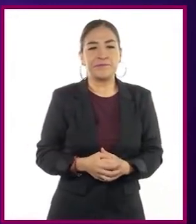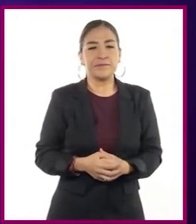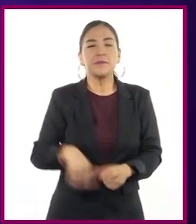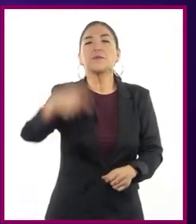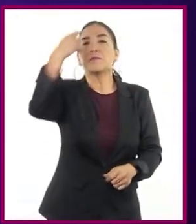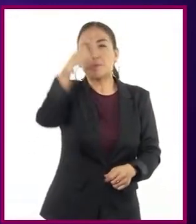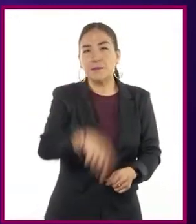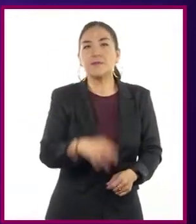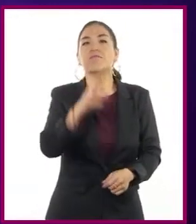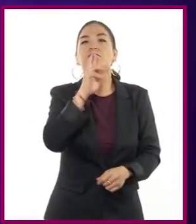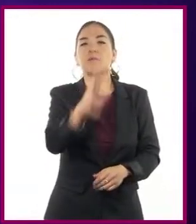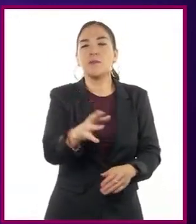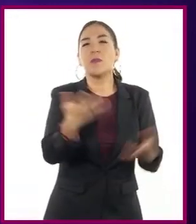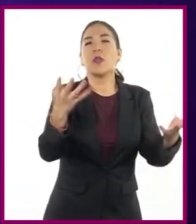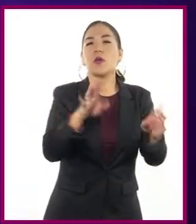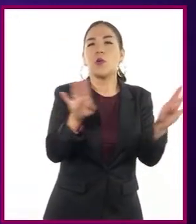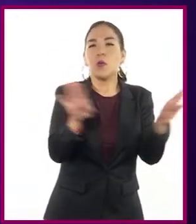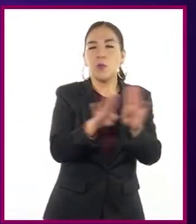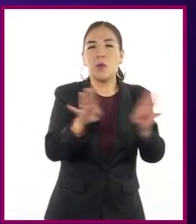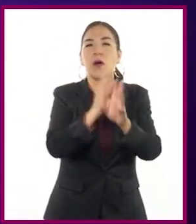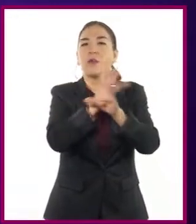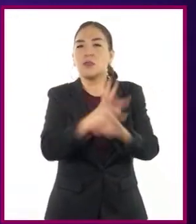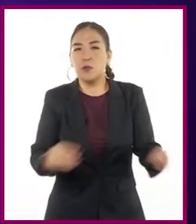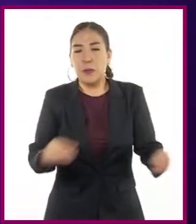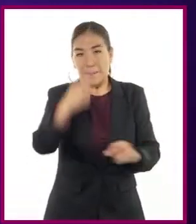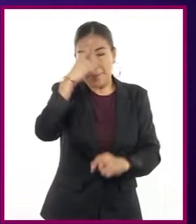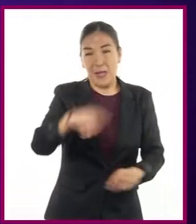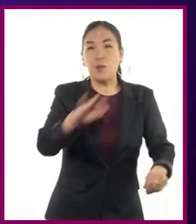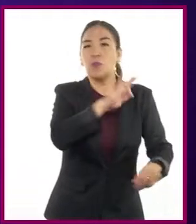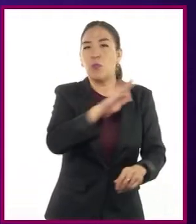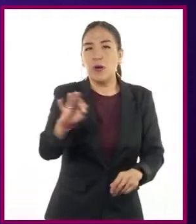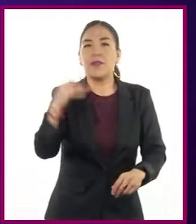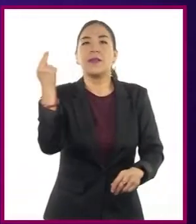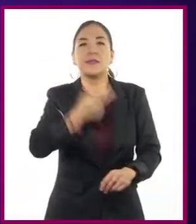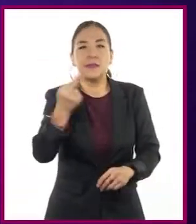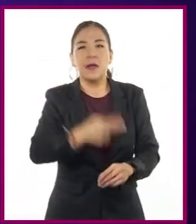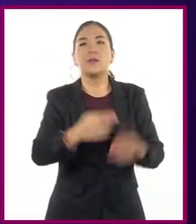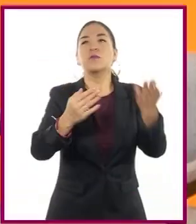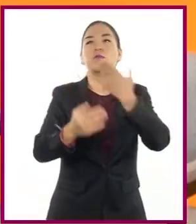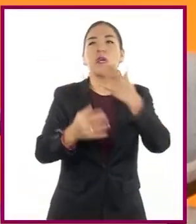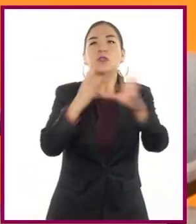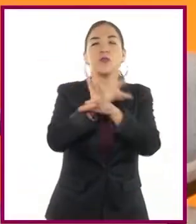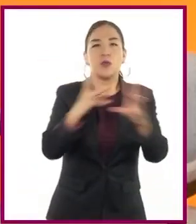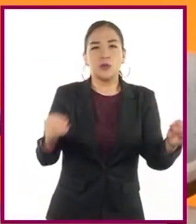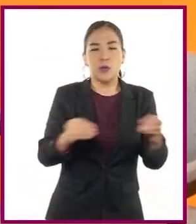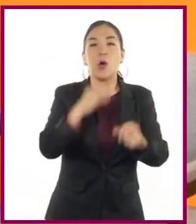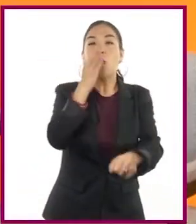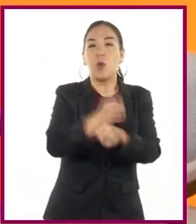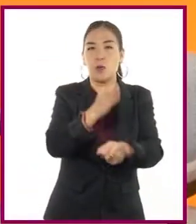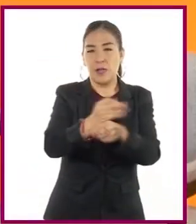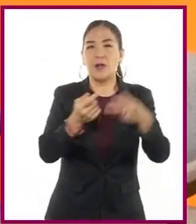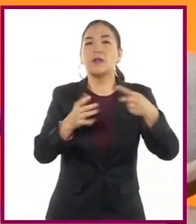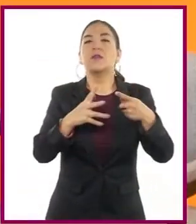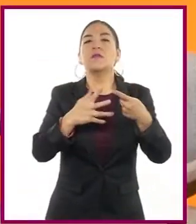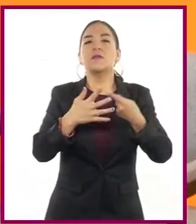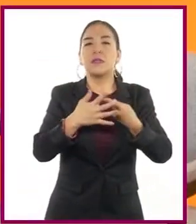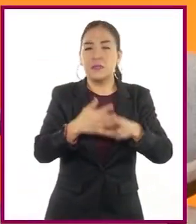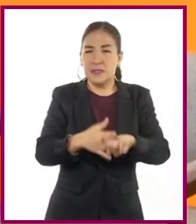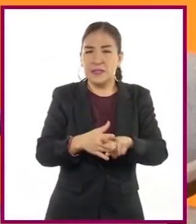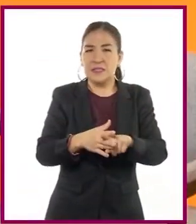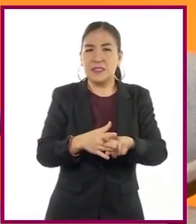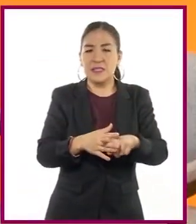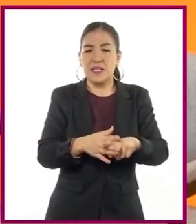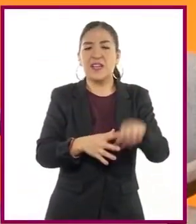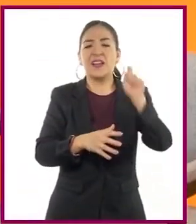de generar productos o servicios capaces de satisfacer necesidades. Comencemos a hablar sobre qué